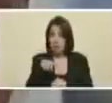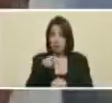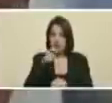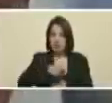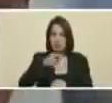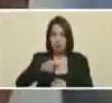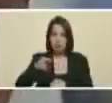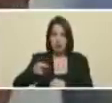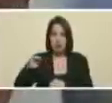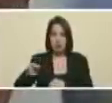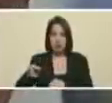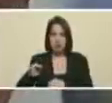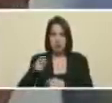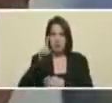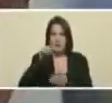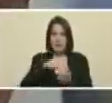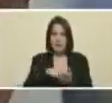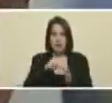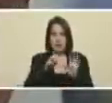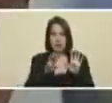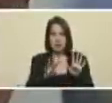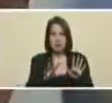año